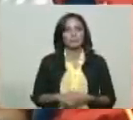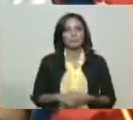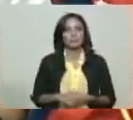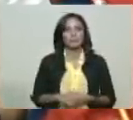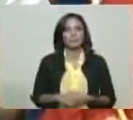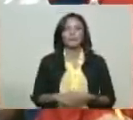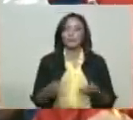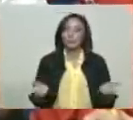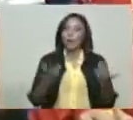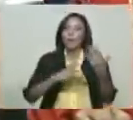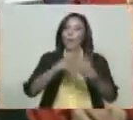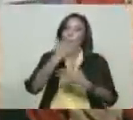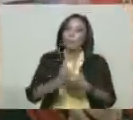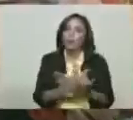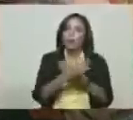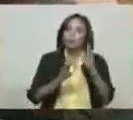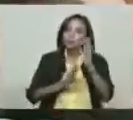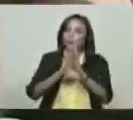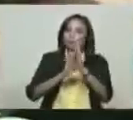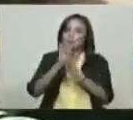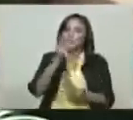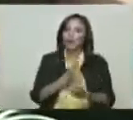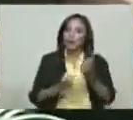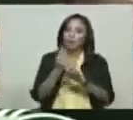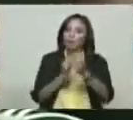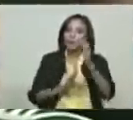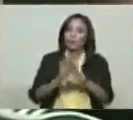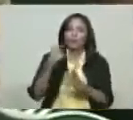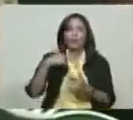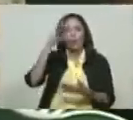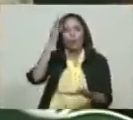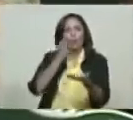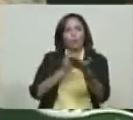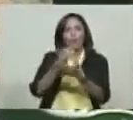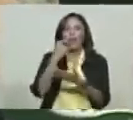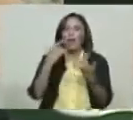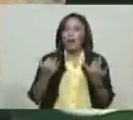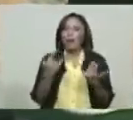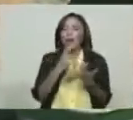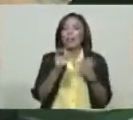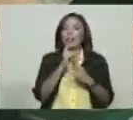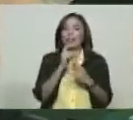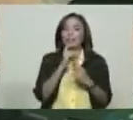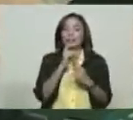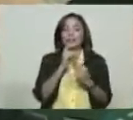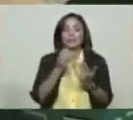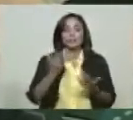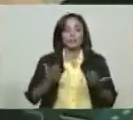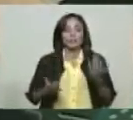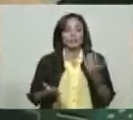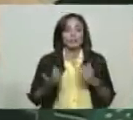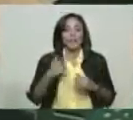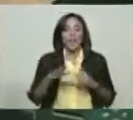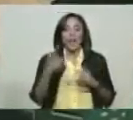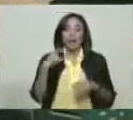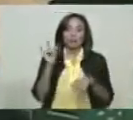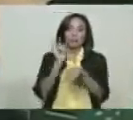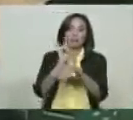Programa de recuperación, crecimiento, prosperidad económica. Yo tengo una gran fe. Ahora sí sé que hoy es difícil. Yo no los voy a engañar a